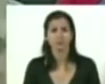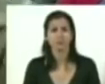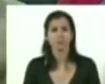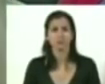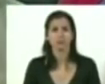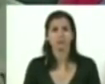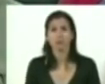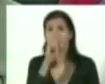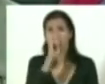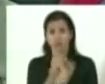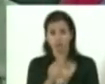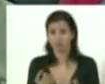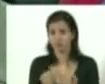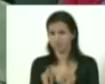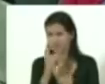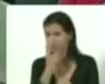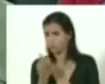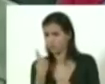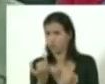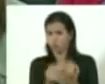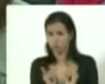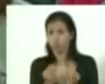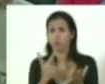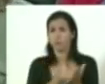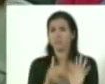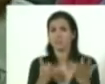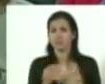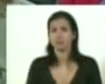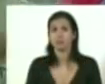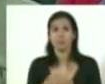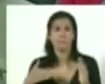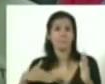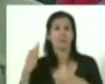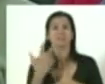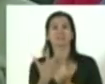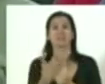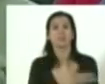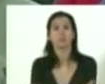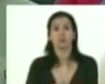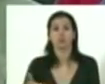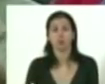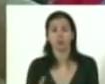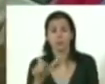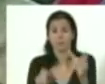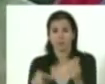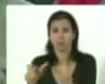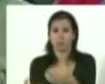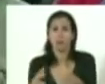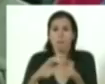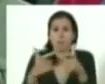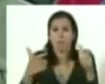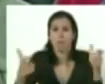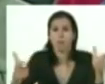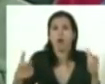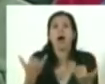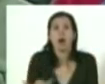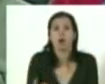Terminamos el 2016 superando los 3 millones de pensionados y